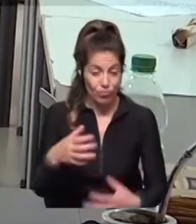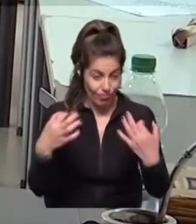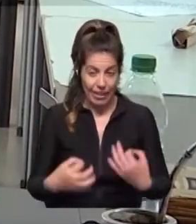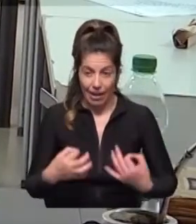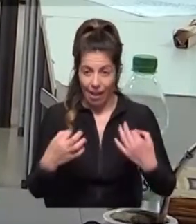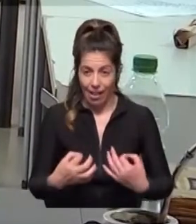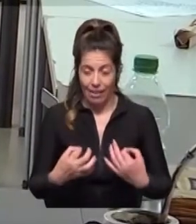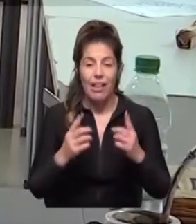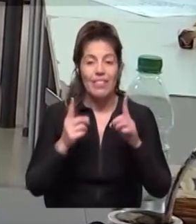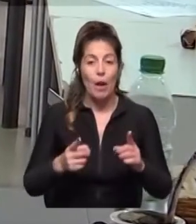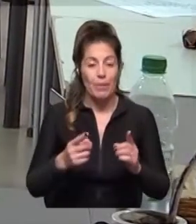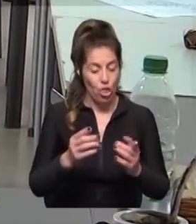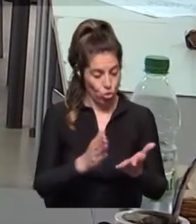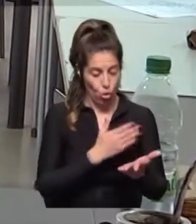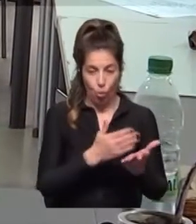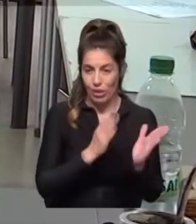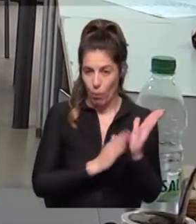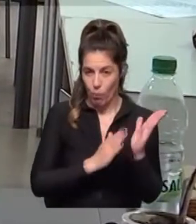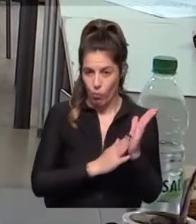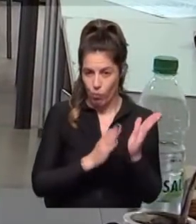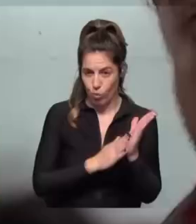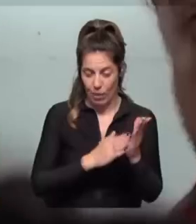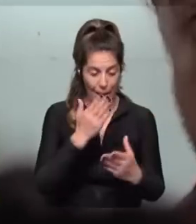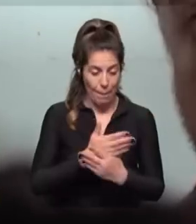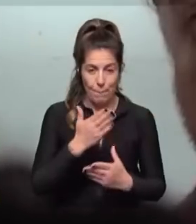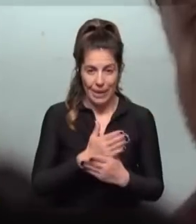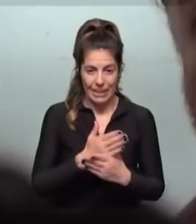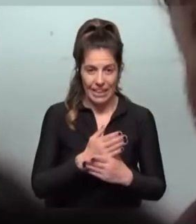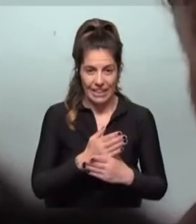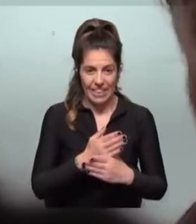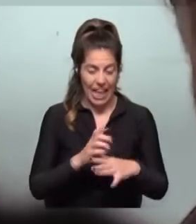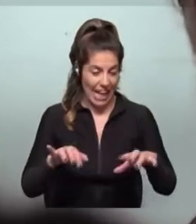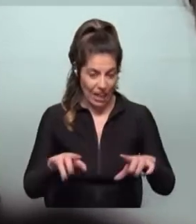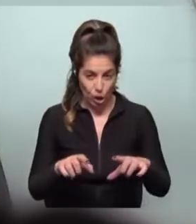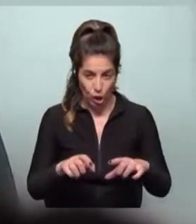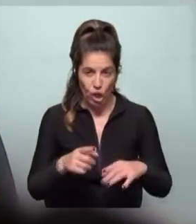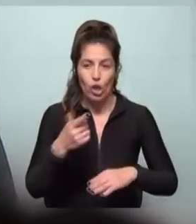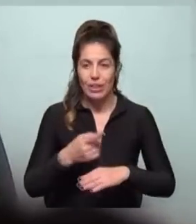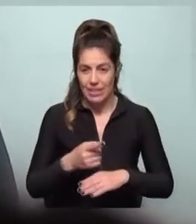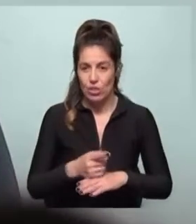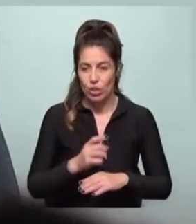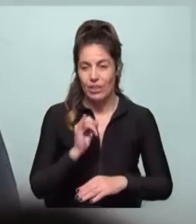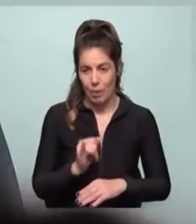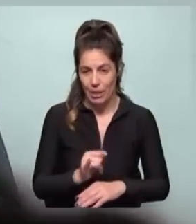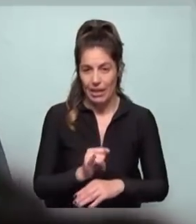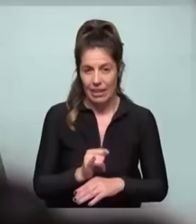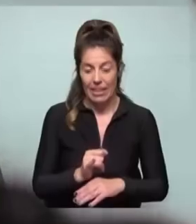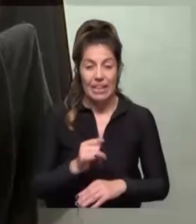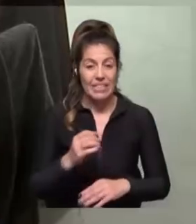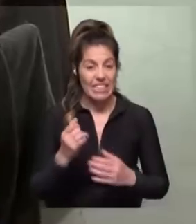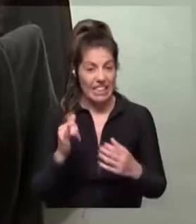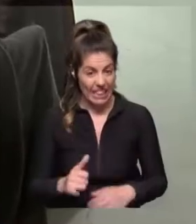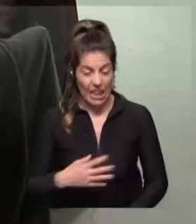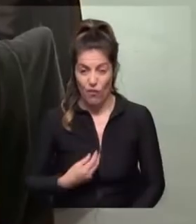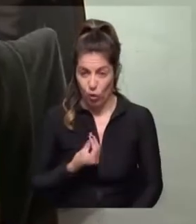realidad y además está documentado en el expedientes electrónicos en resoluciones que pueden si se tiene la voluntad